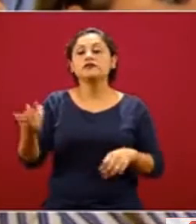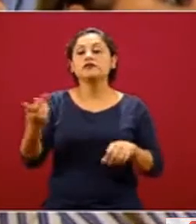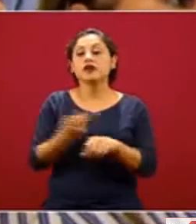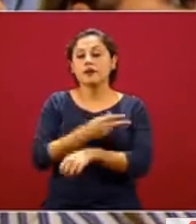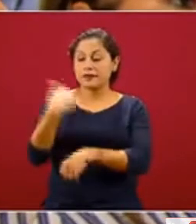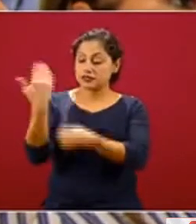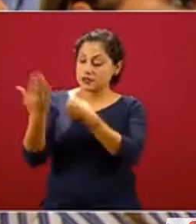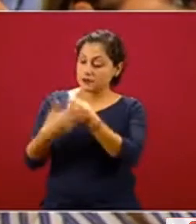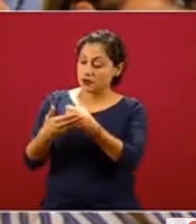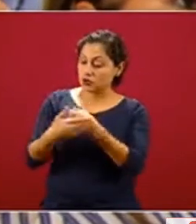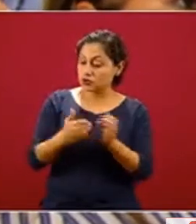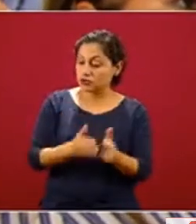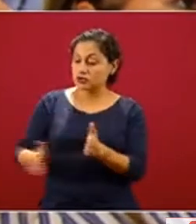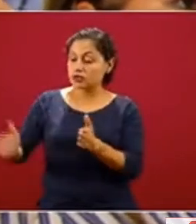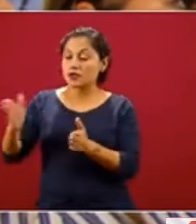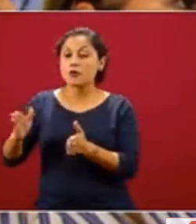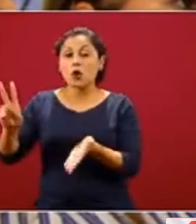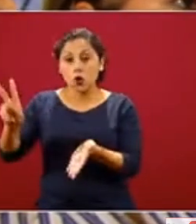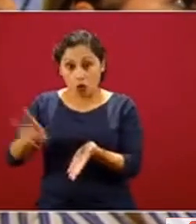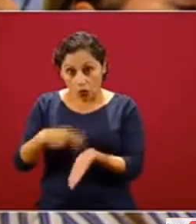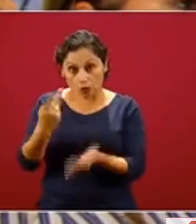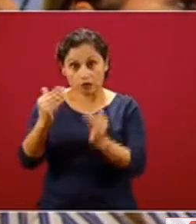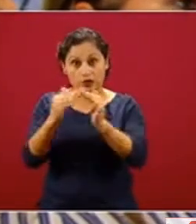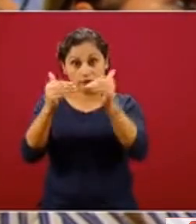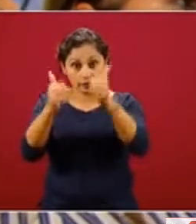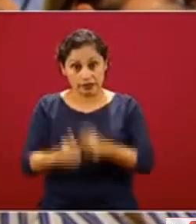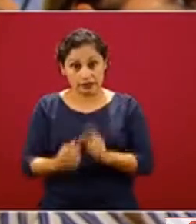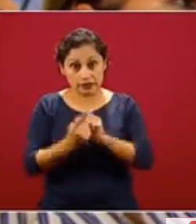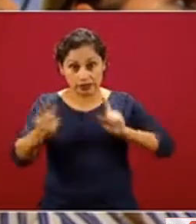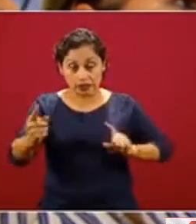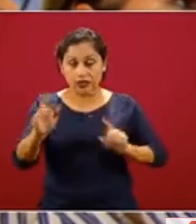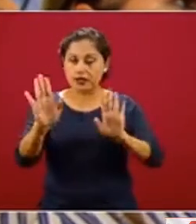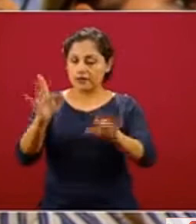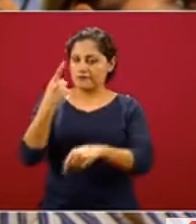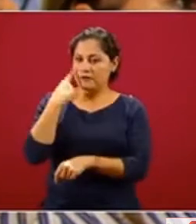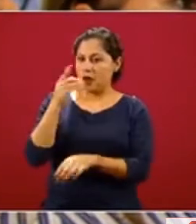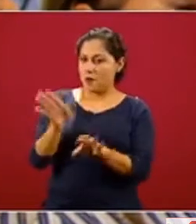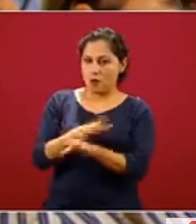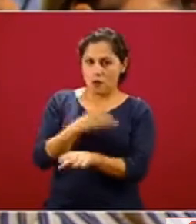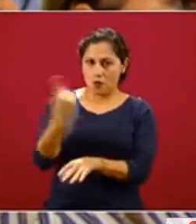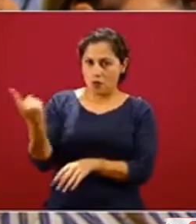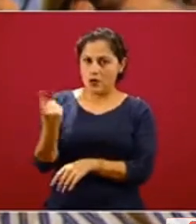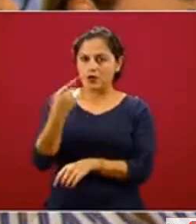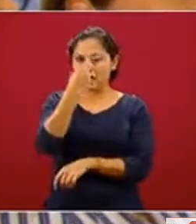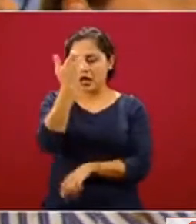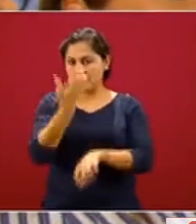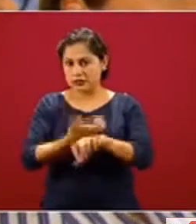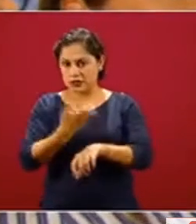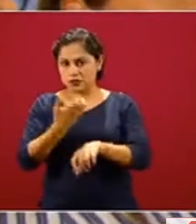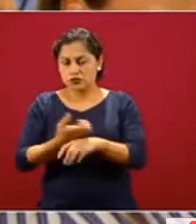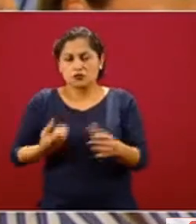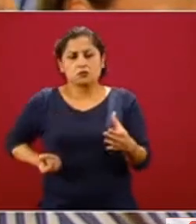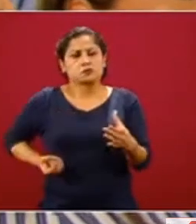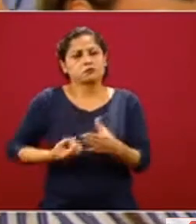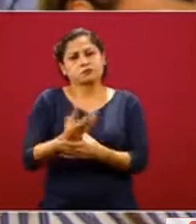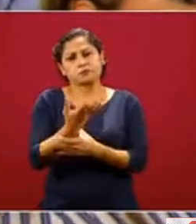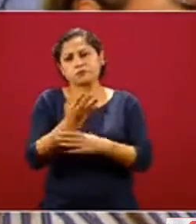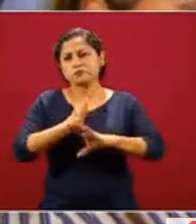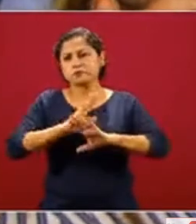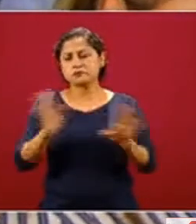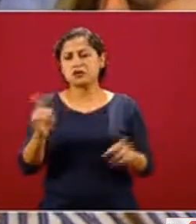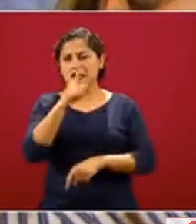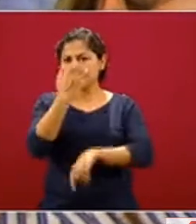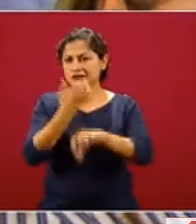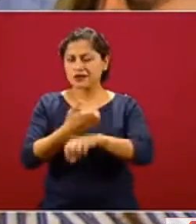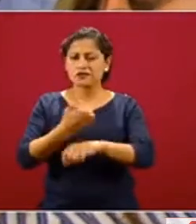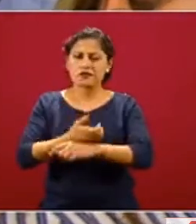de sana distancia. Tomando en cuenta una cosa, en Estados Unidos la población salió a las calles, ha salido a las calles, está por todos